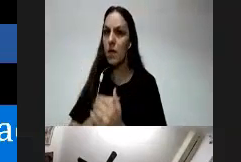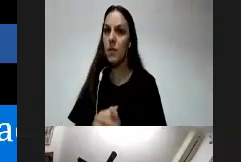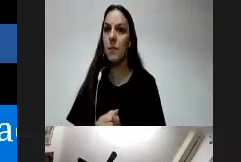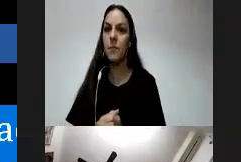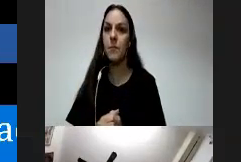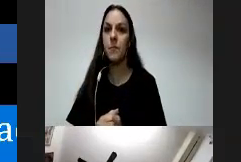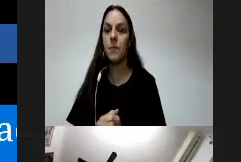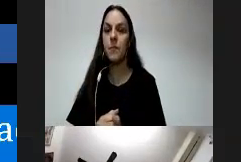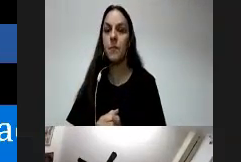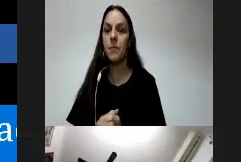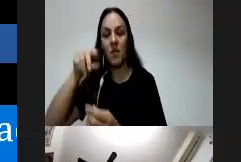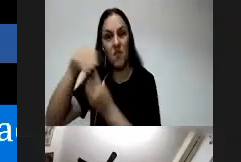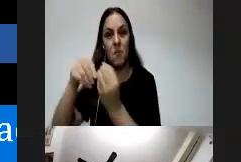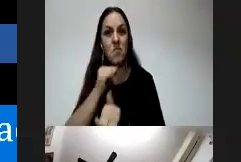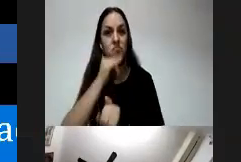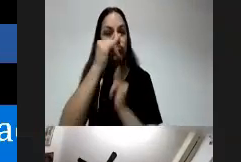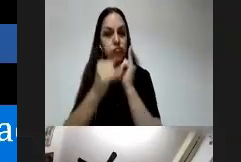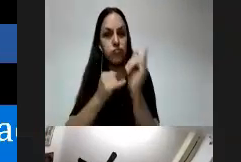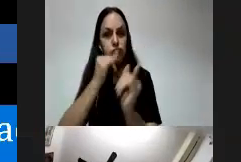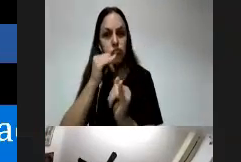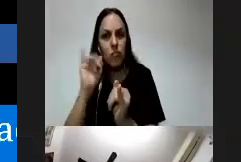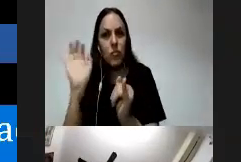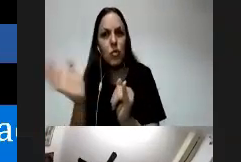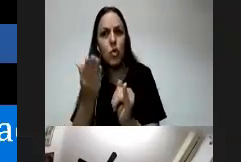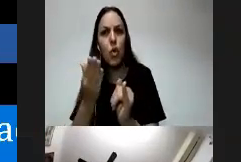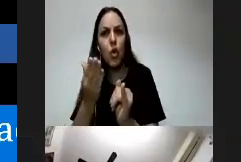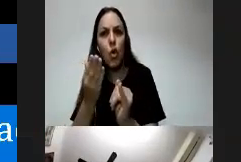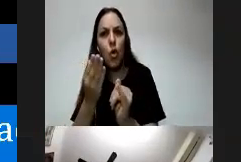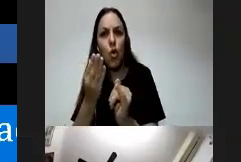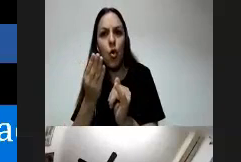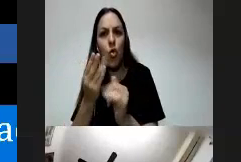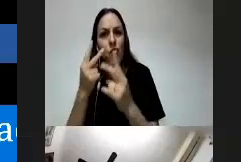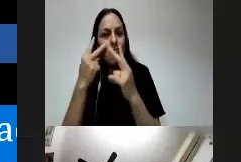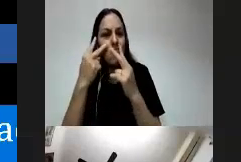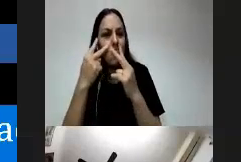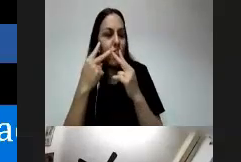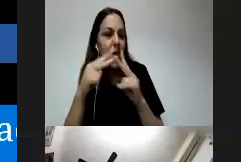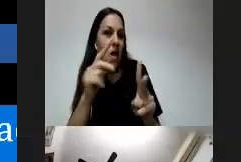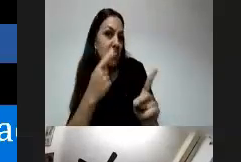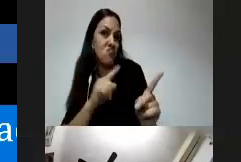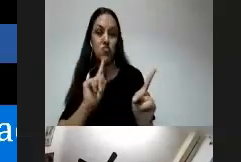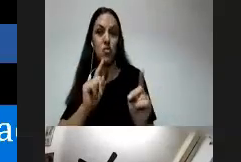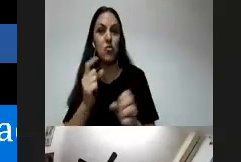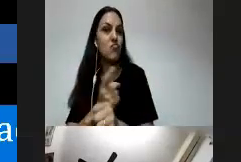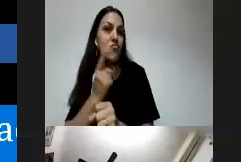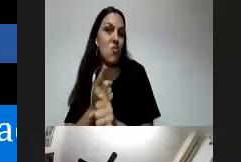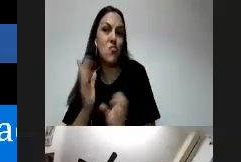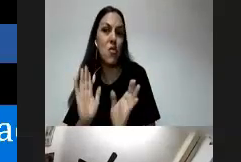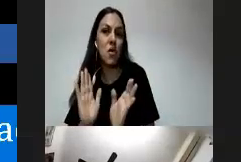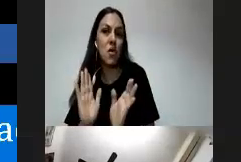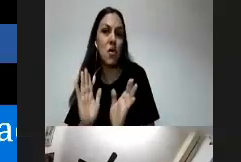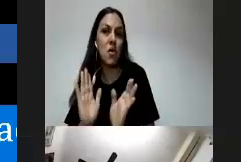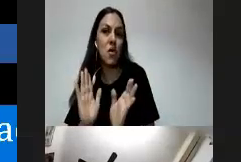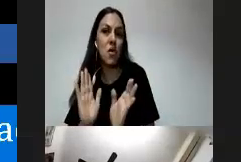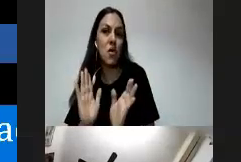relataron que todos los integrantes de la familia están impedidos de movilizarse por sus propios medios. La madre tiene una amputación del